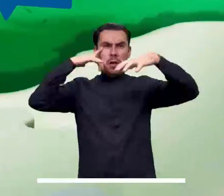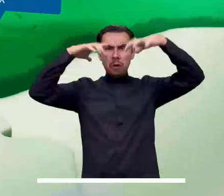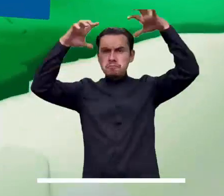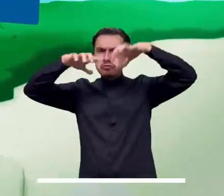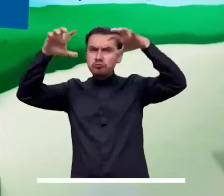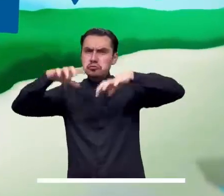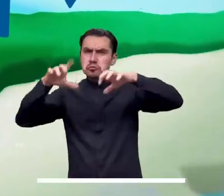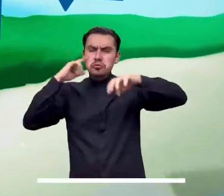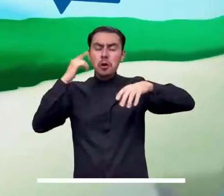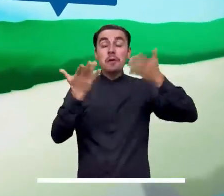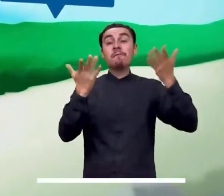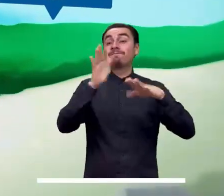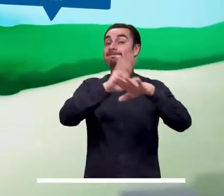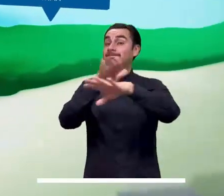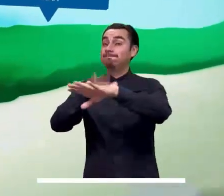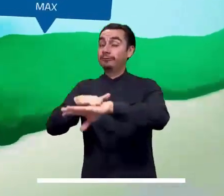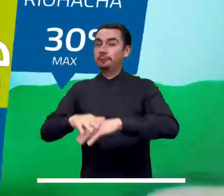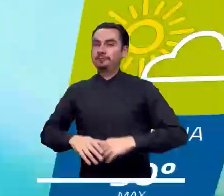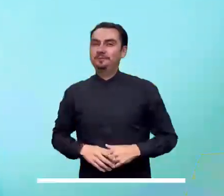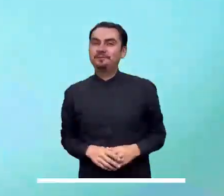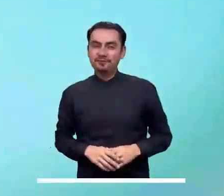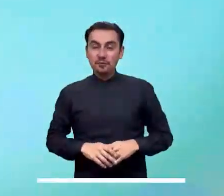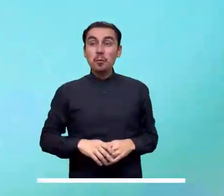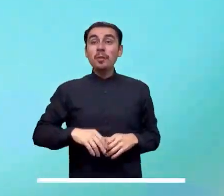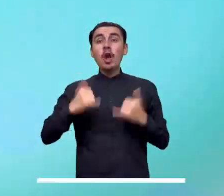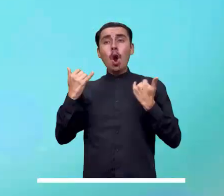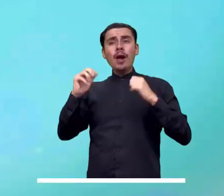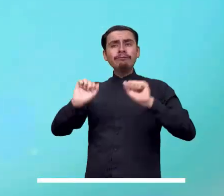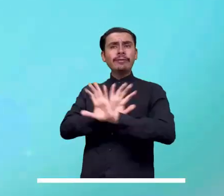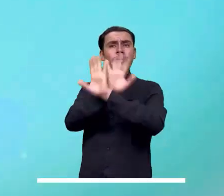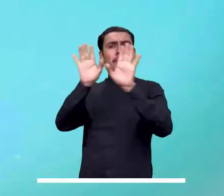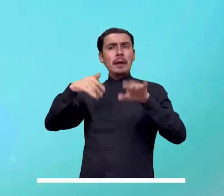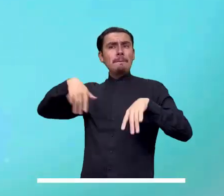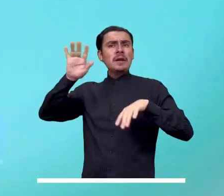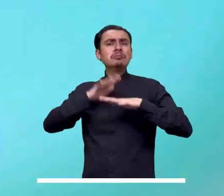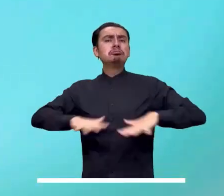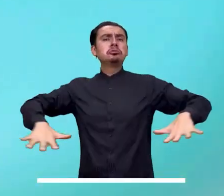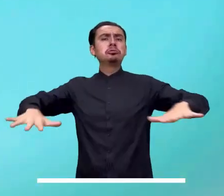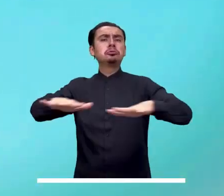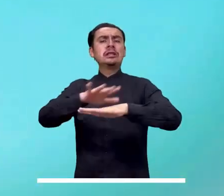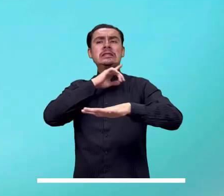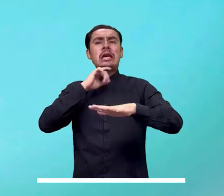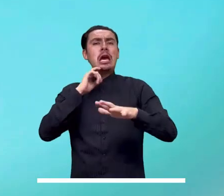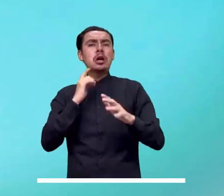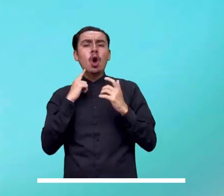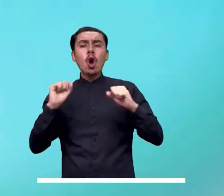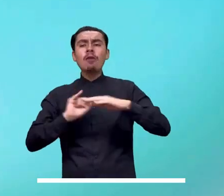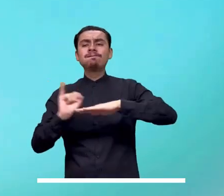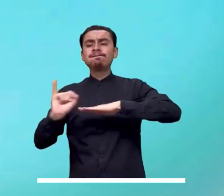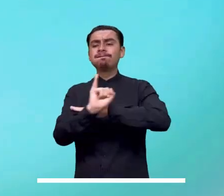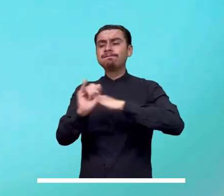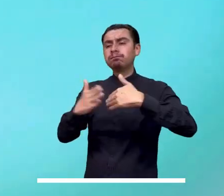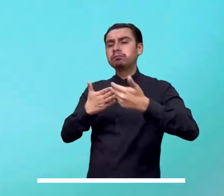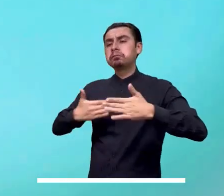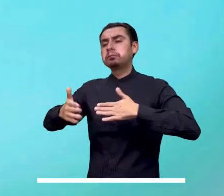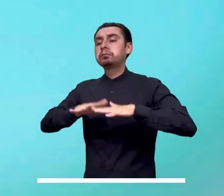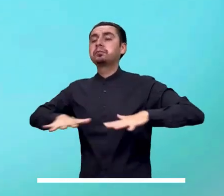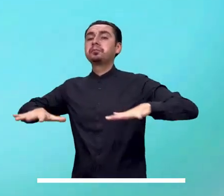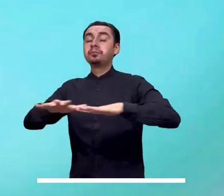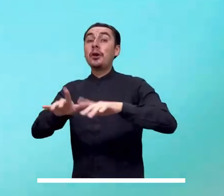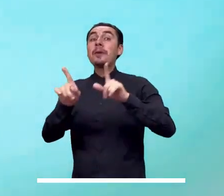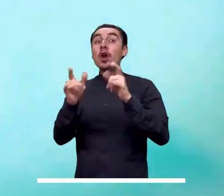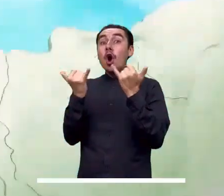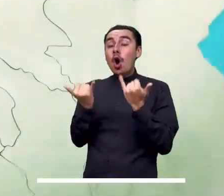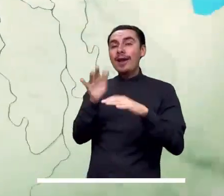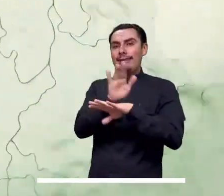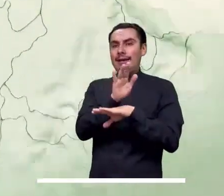y Córdoba se podrán presentar lluvias esporádicas aunque se espera tiempo seco no se descartan lluvias esporádicas